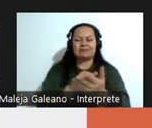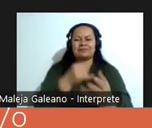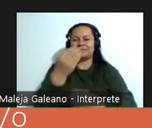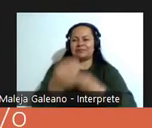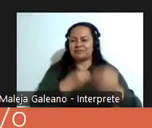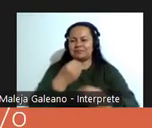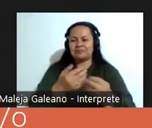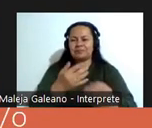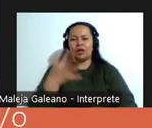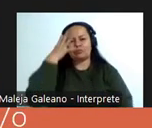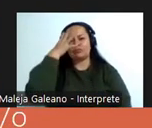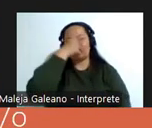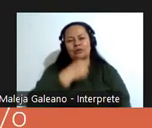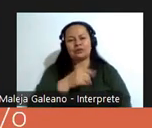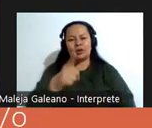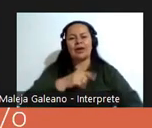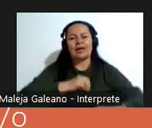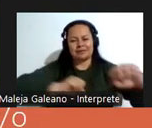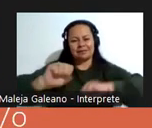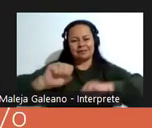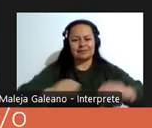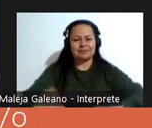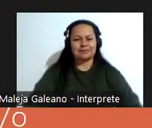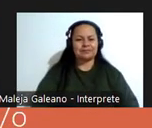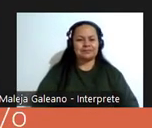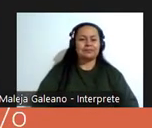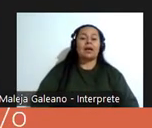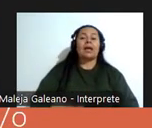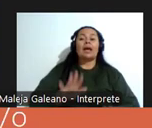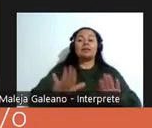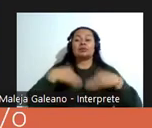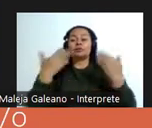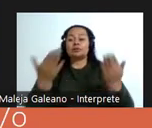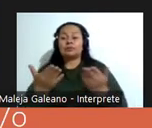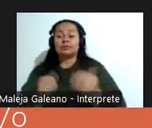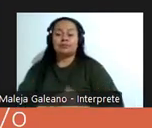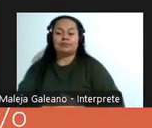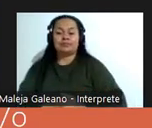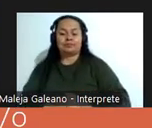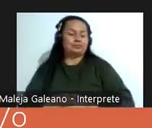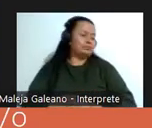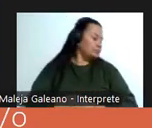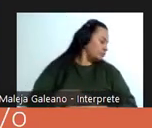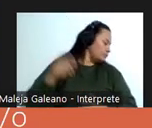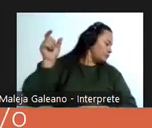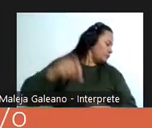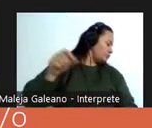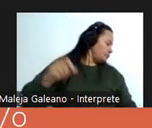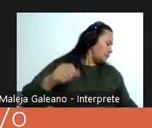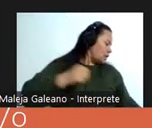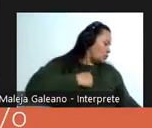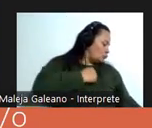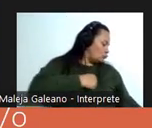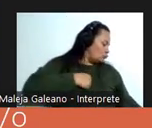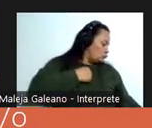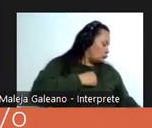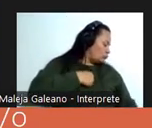bellísimo este ejercicio. Entonces, necesito que por favor